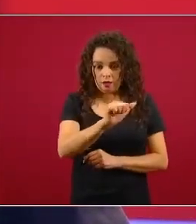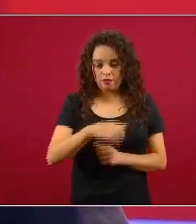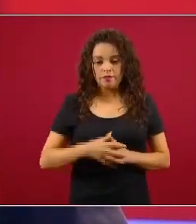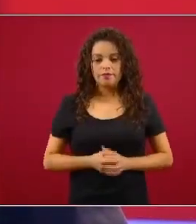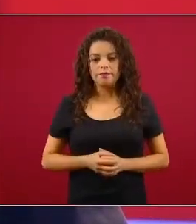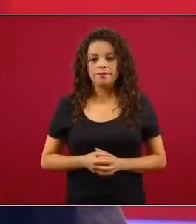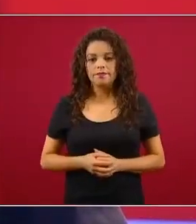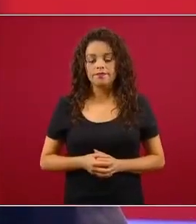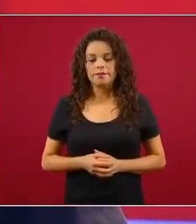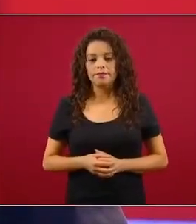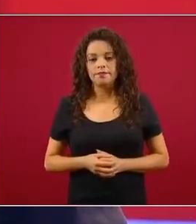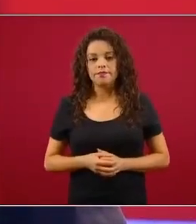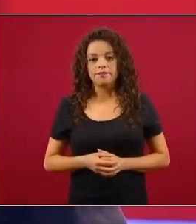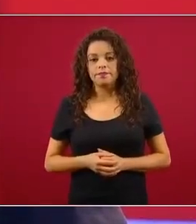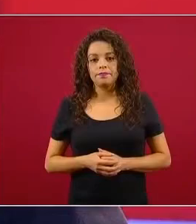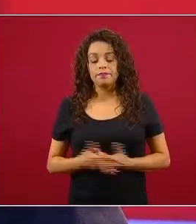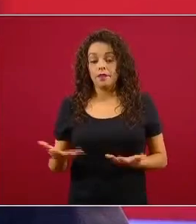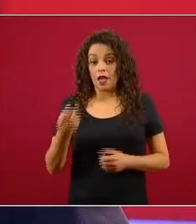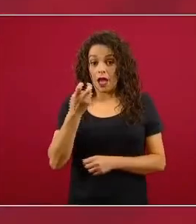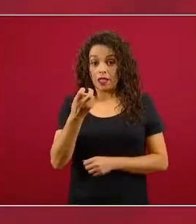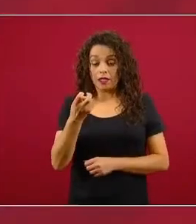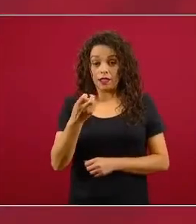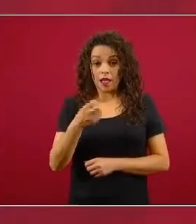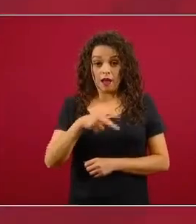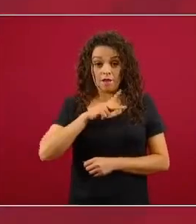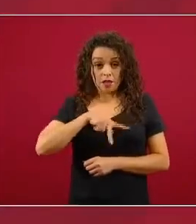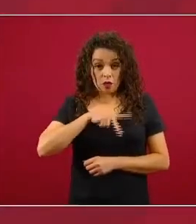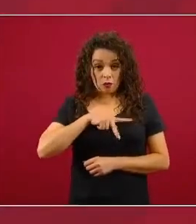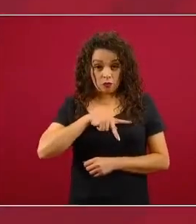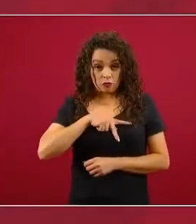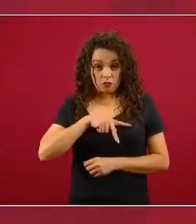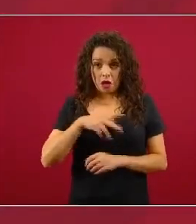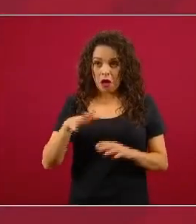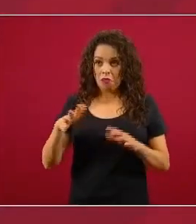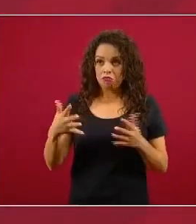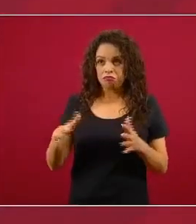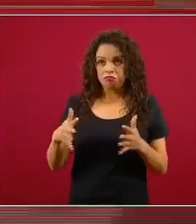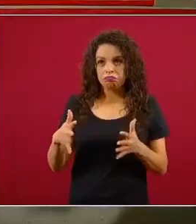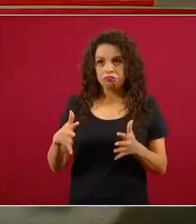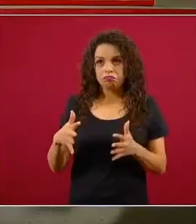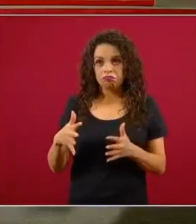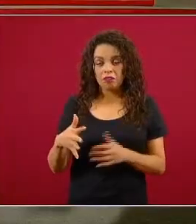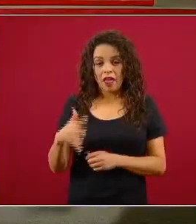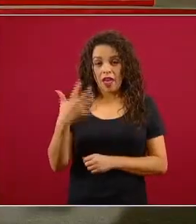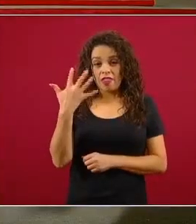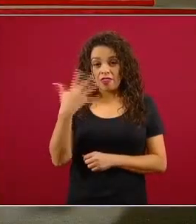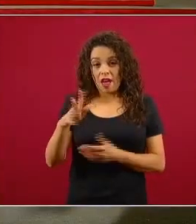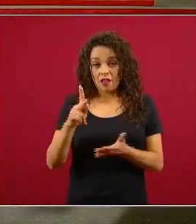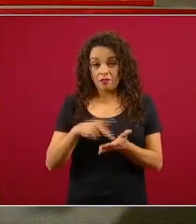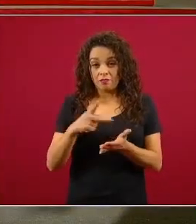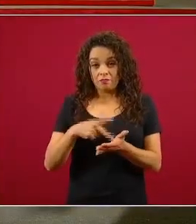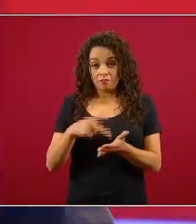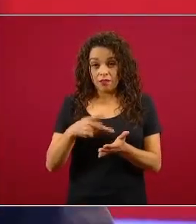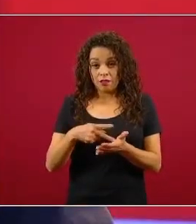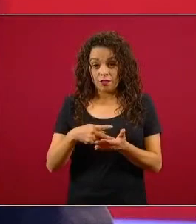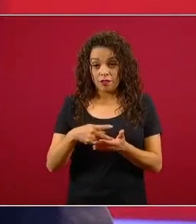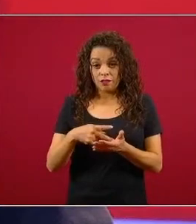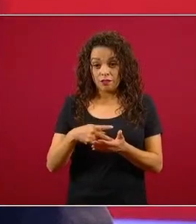El punto es que estos virus, en promedio, cada 10 replicaciones tienen un error.